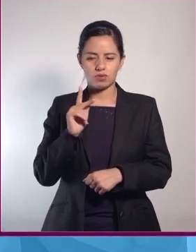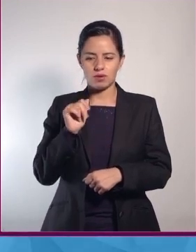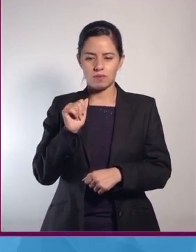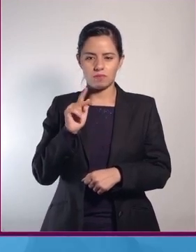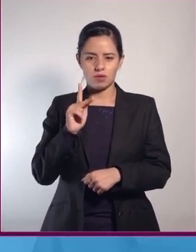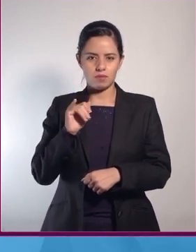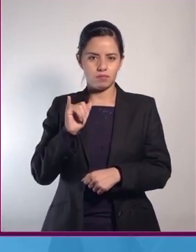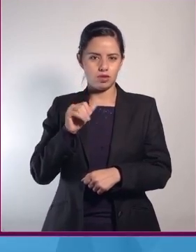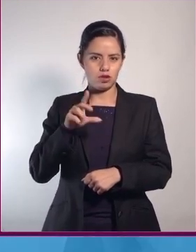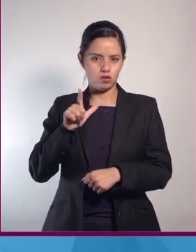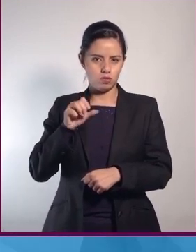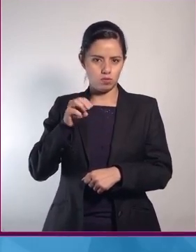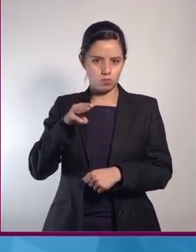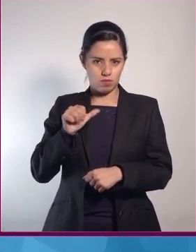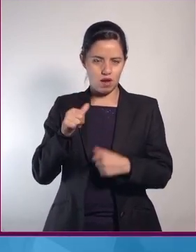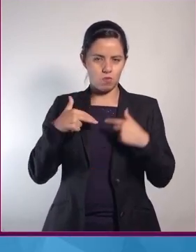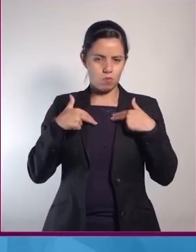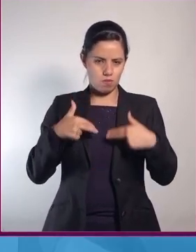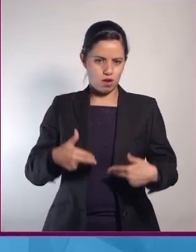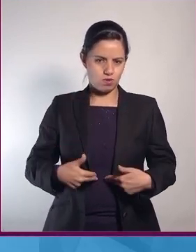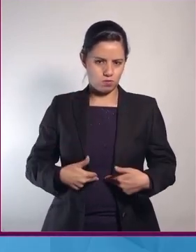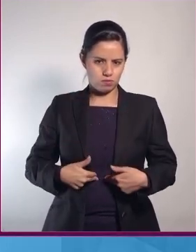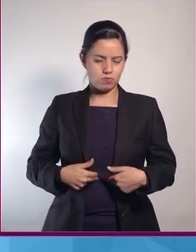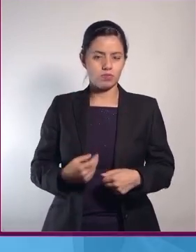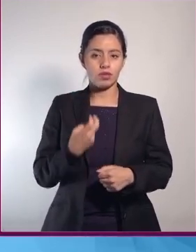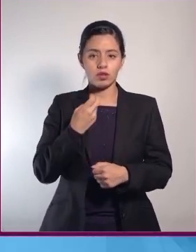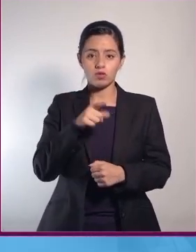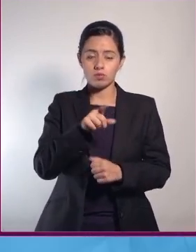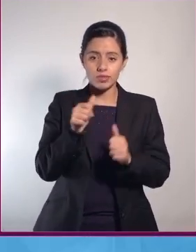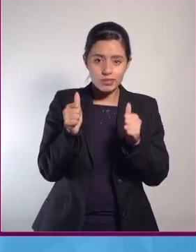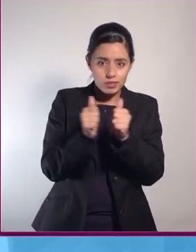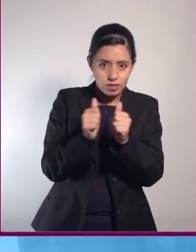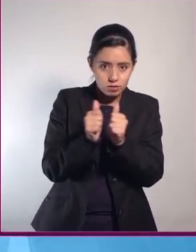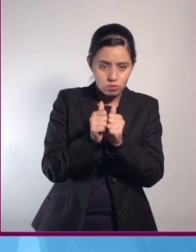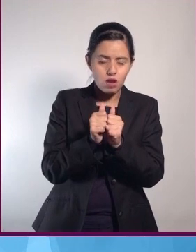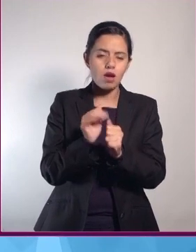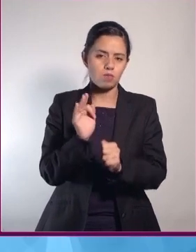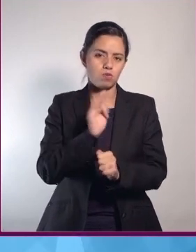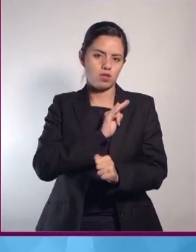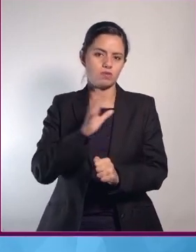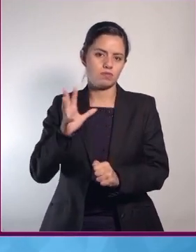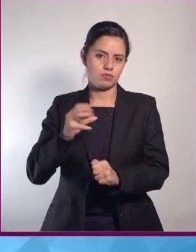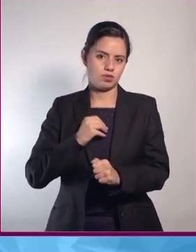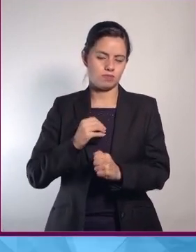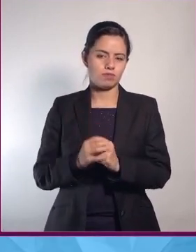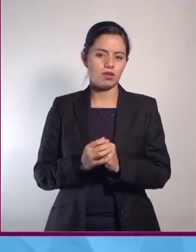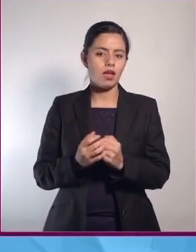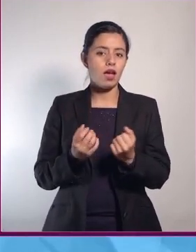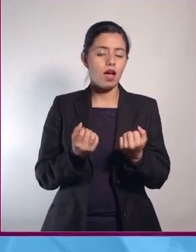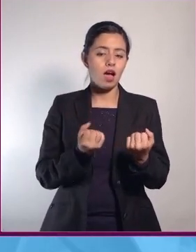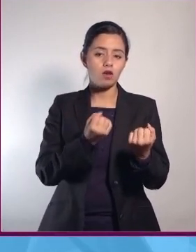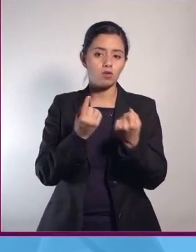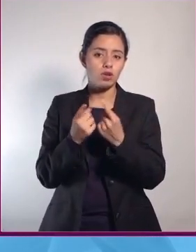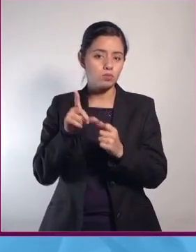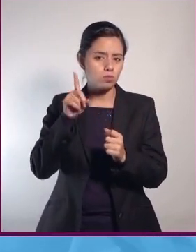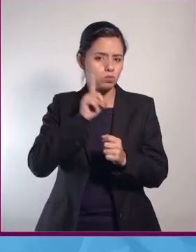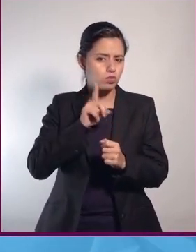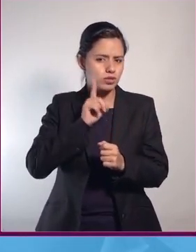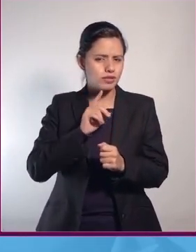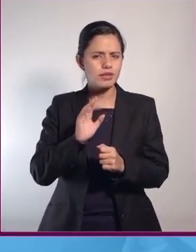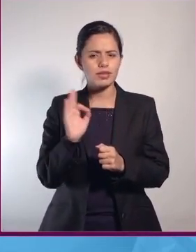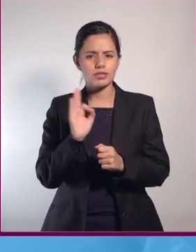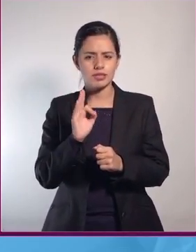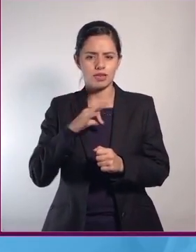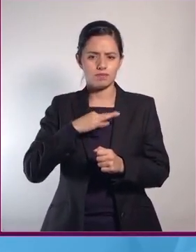es muy prevalente y se transmite a través de la actividad sexual. En algunas mujeres, el VPH conduce a una infección que puede